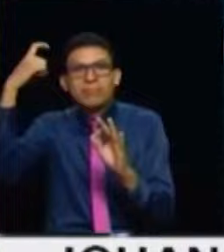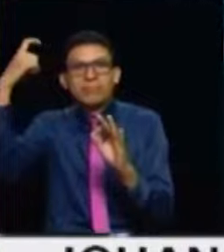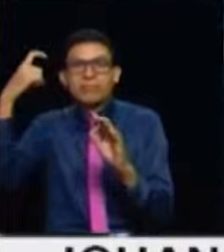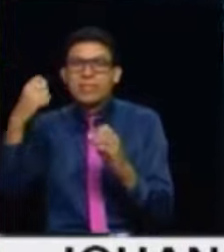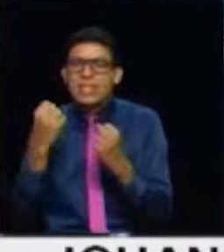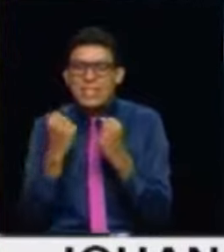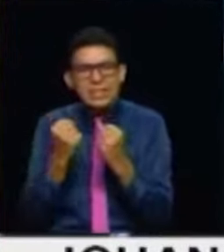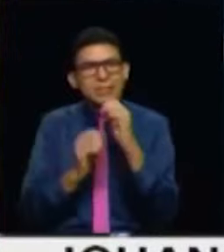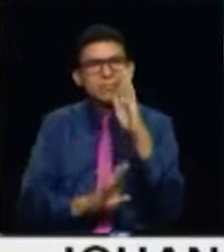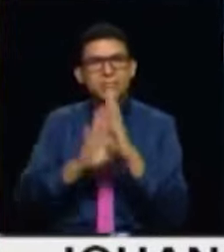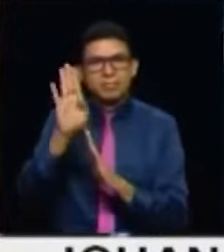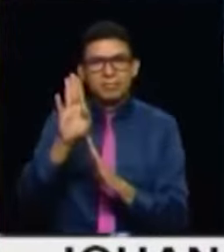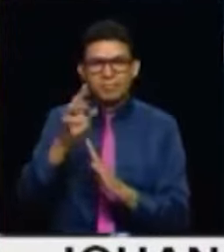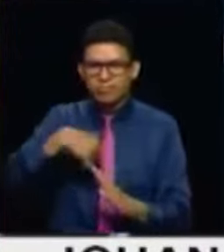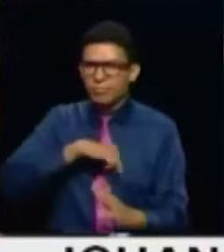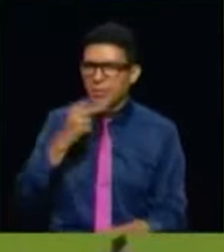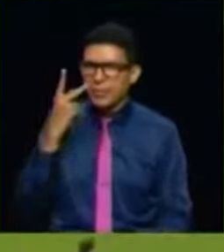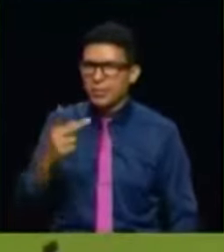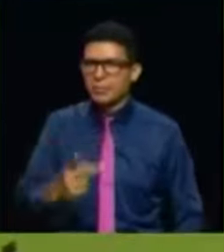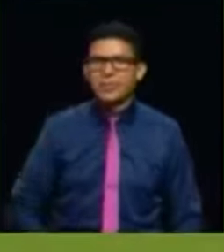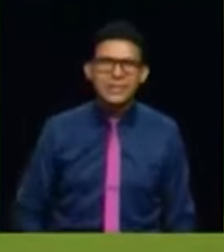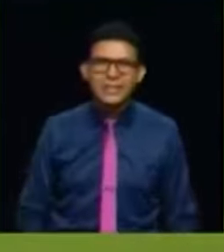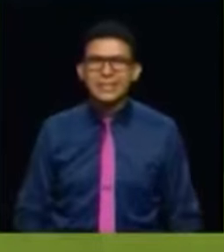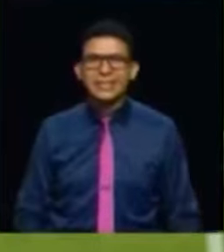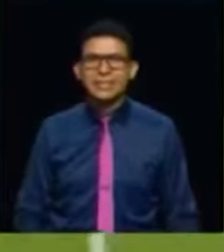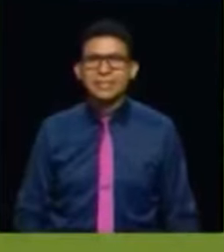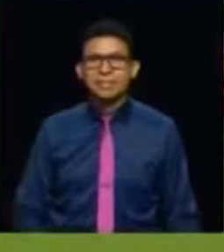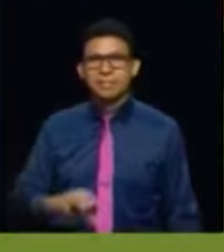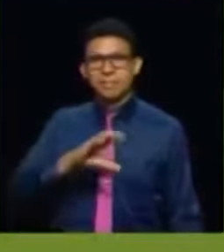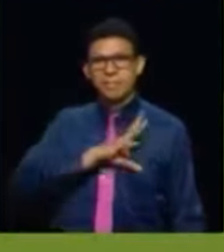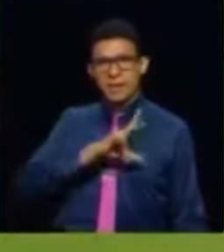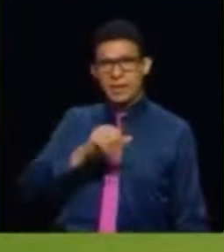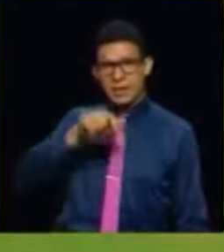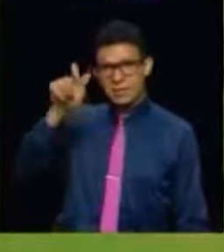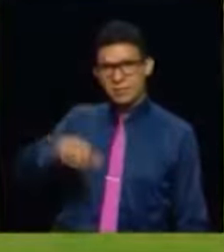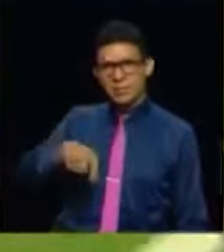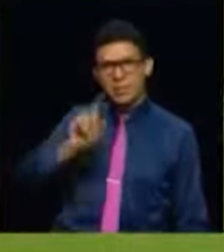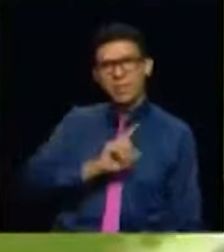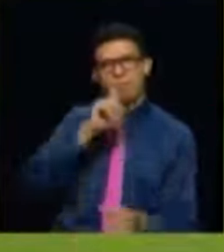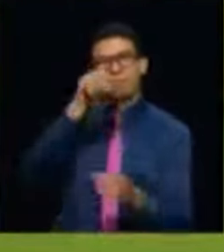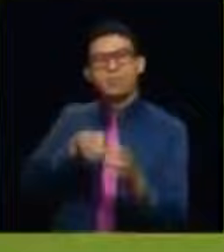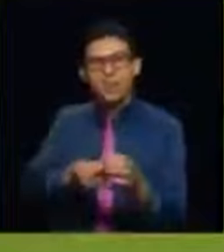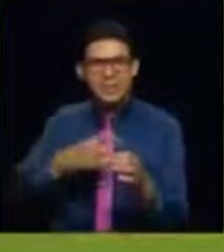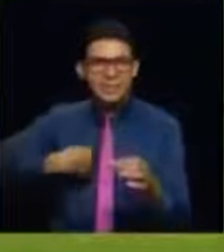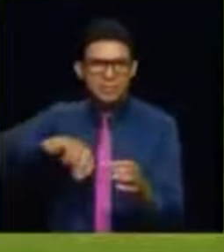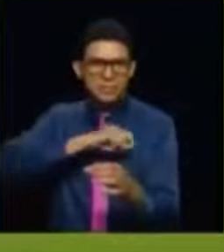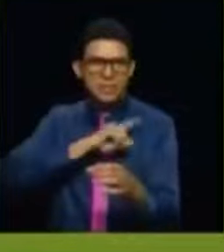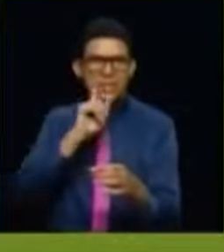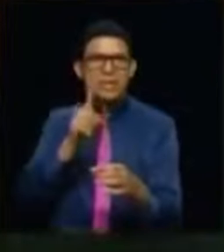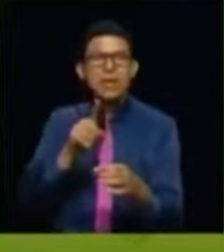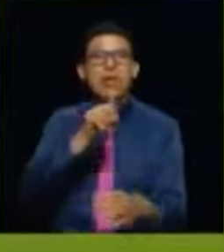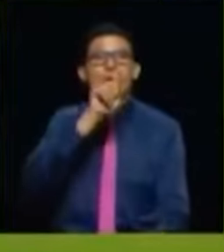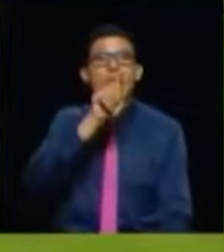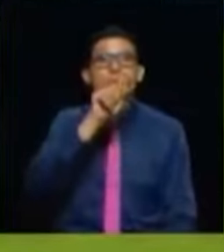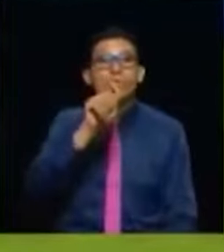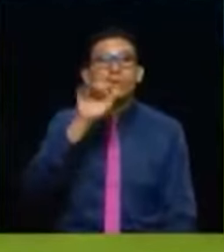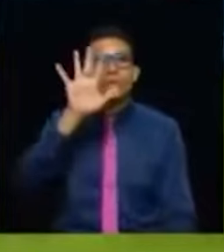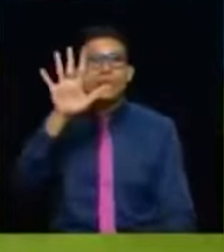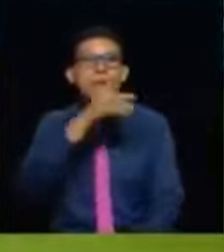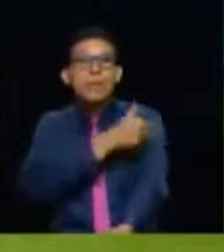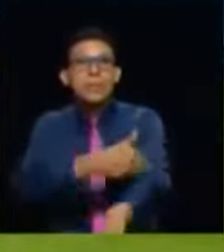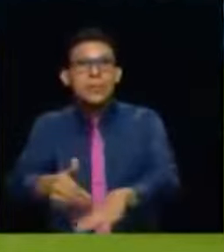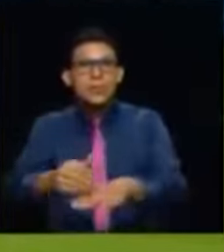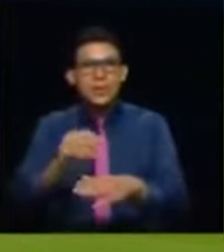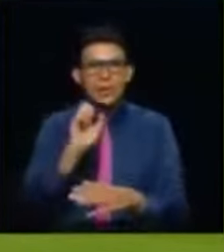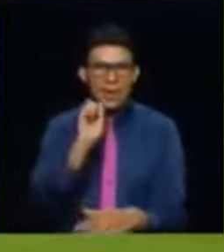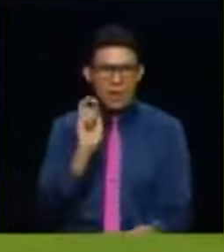de éxitos. Ahí estamos, nos vemos pronto. El caleño llegó al club español con un valor de 1.5 millones de euros después de